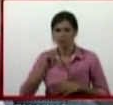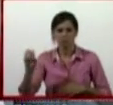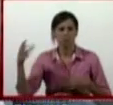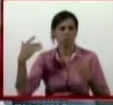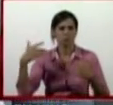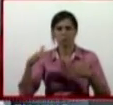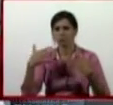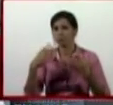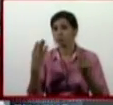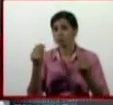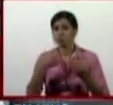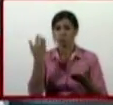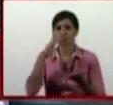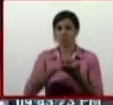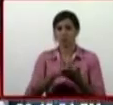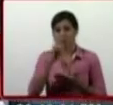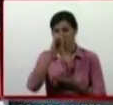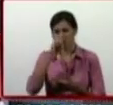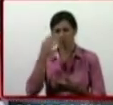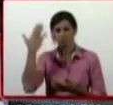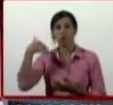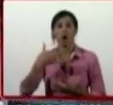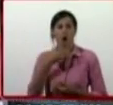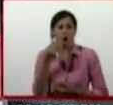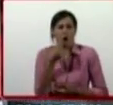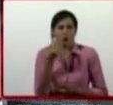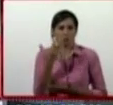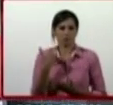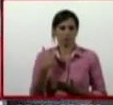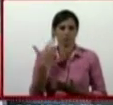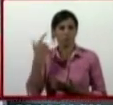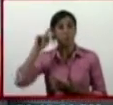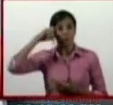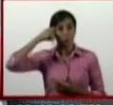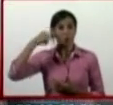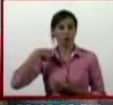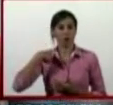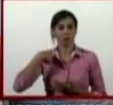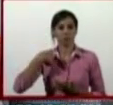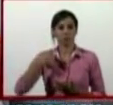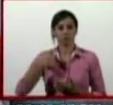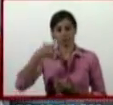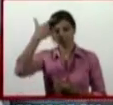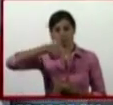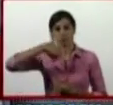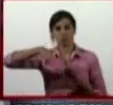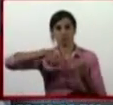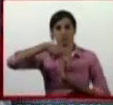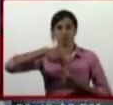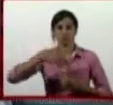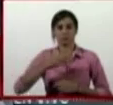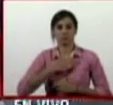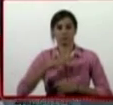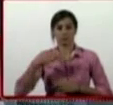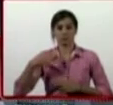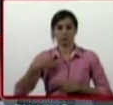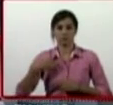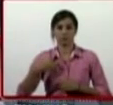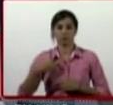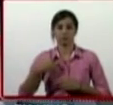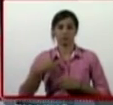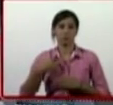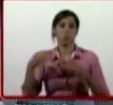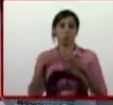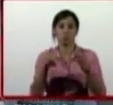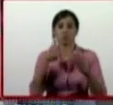centenares. En aquella época, yo era muy jovencito, pero yo recuerdo, pues, y yo soy revolucionario militante desde los 11 años.